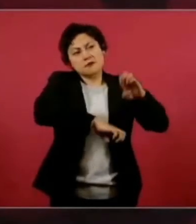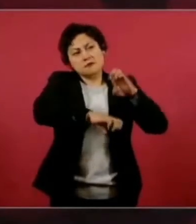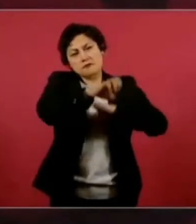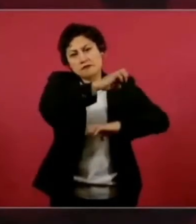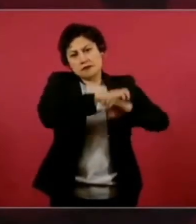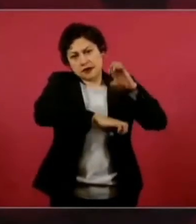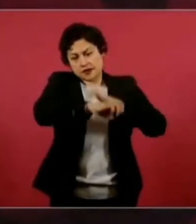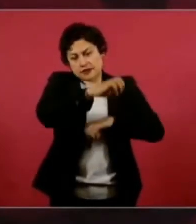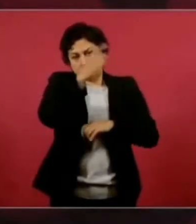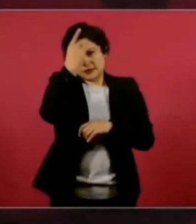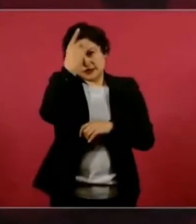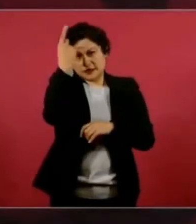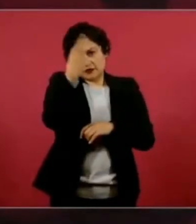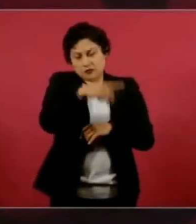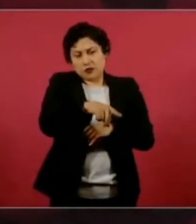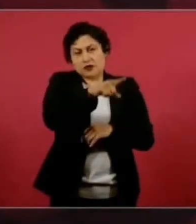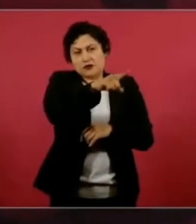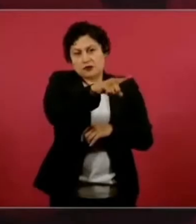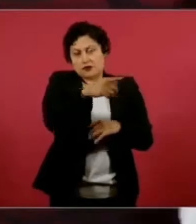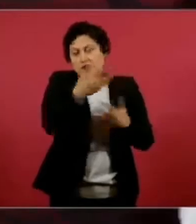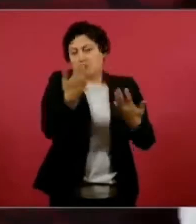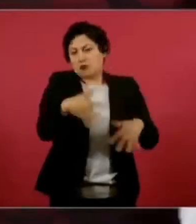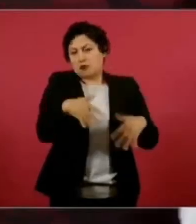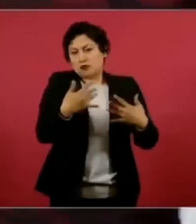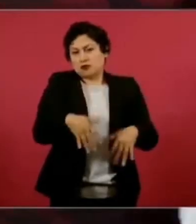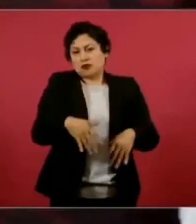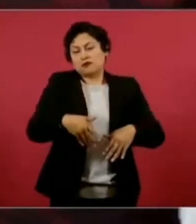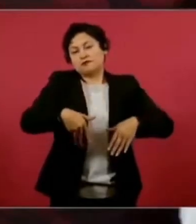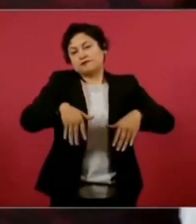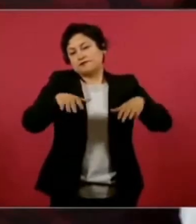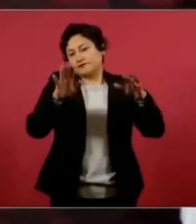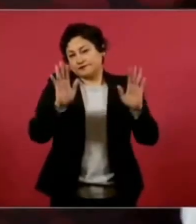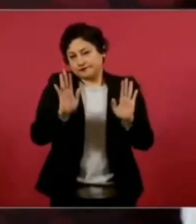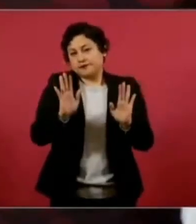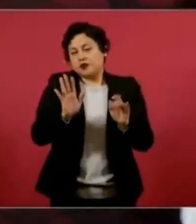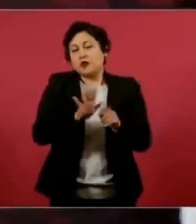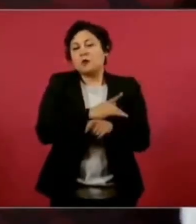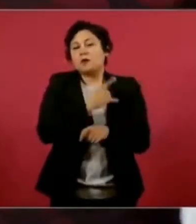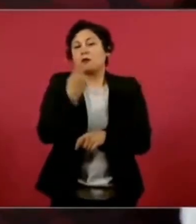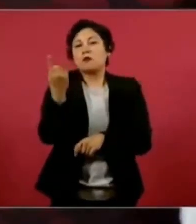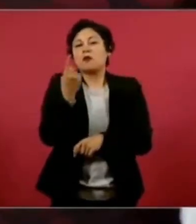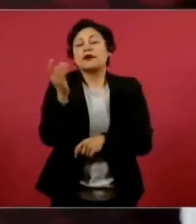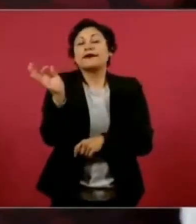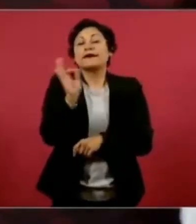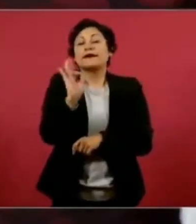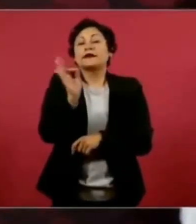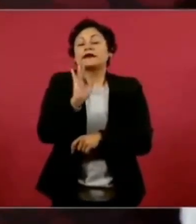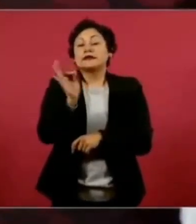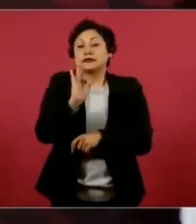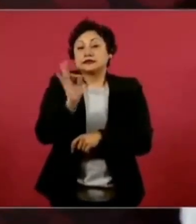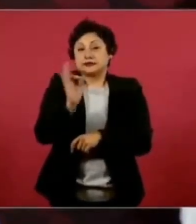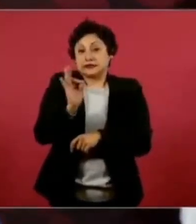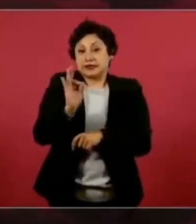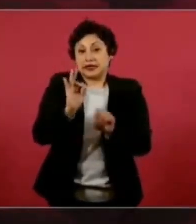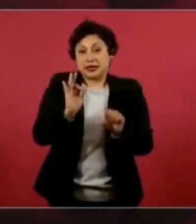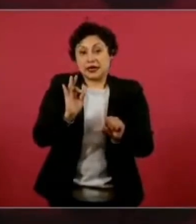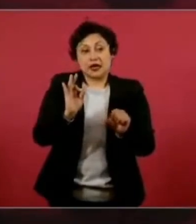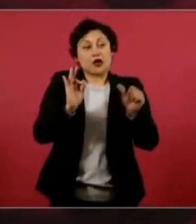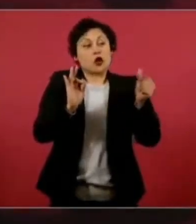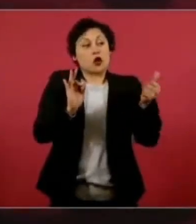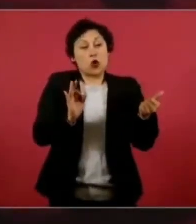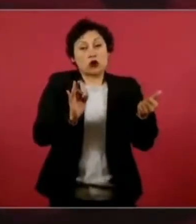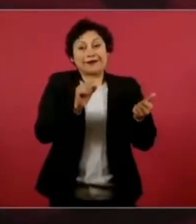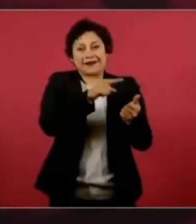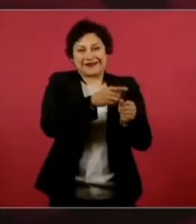Porque si la hubiésemos hecho esa misma obra con una empresa contratista, como era